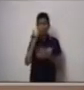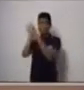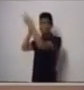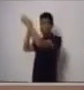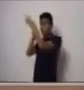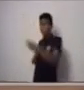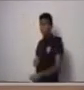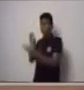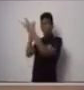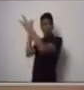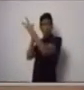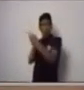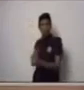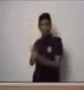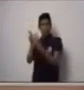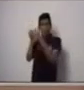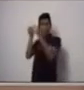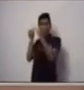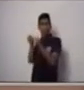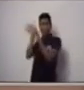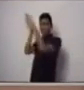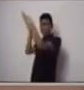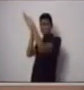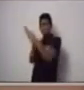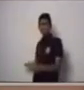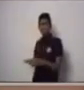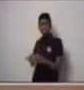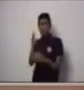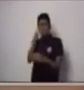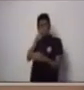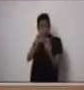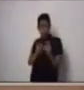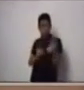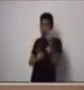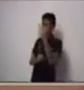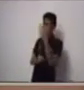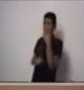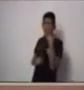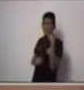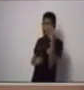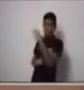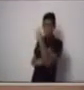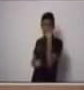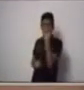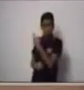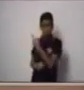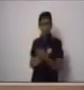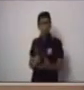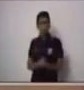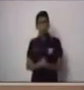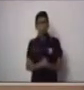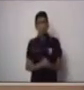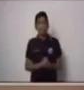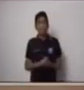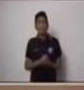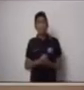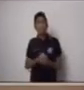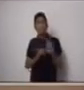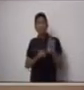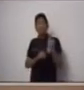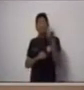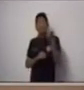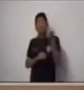no poder para tener una mejor visión de lo que queremos aprender tenemos acá entonces